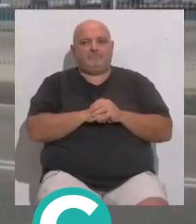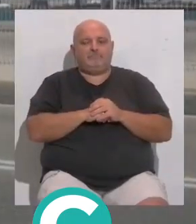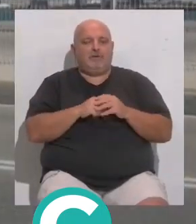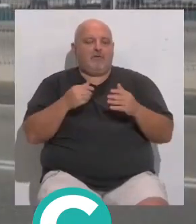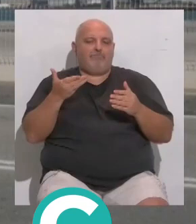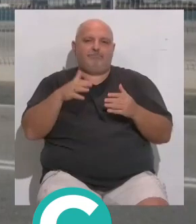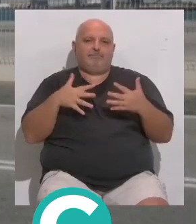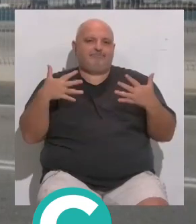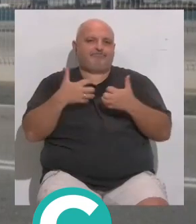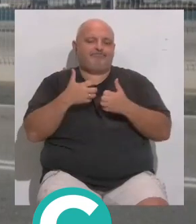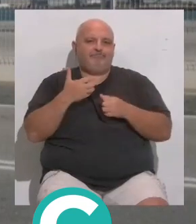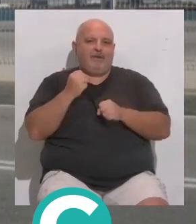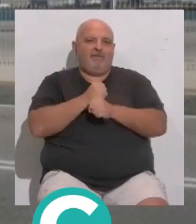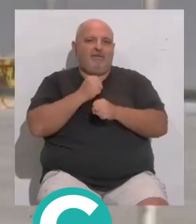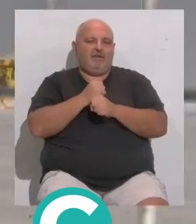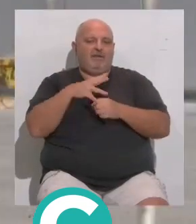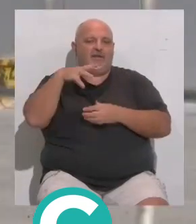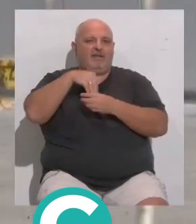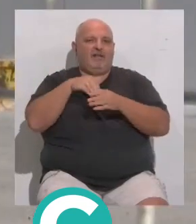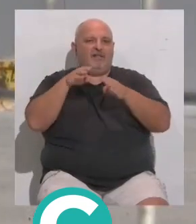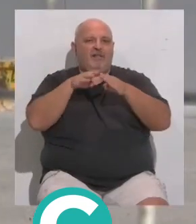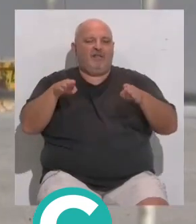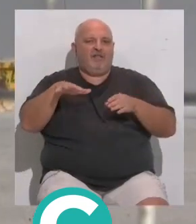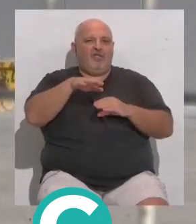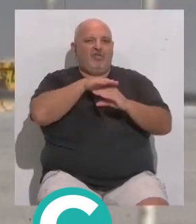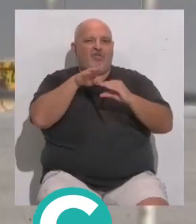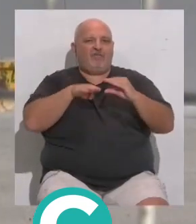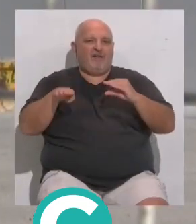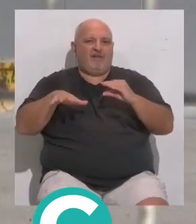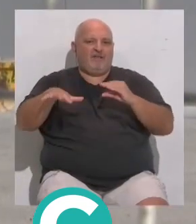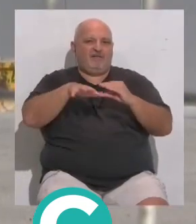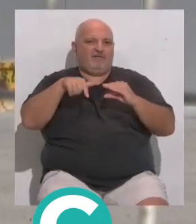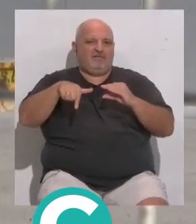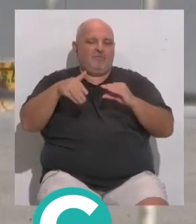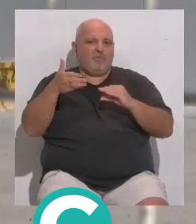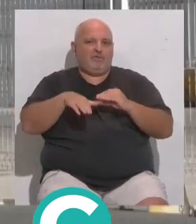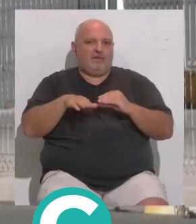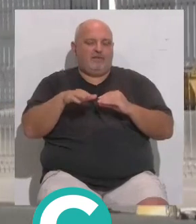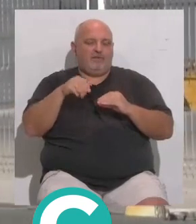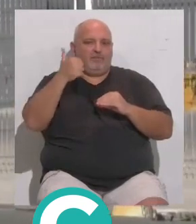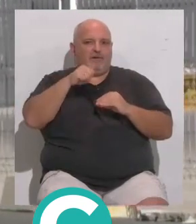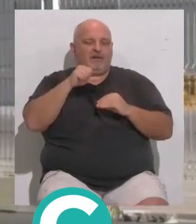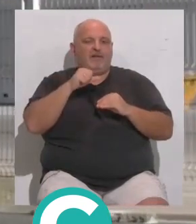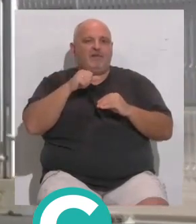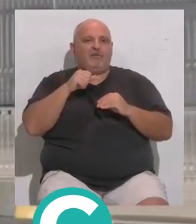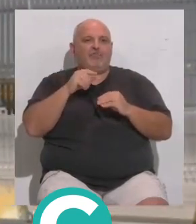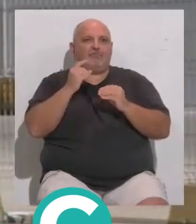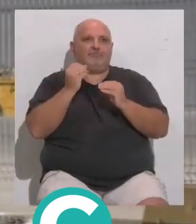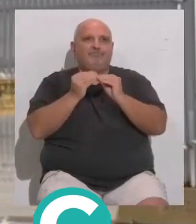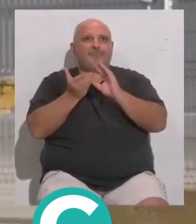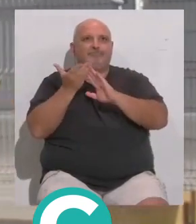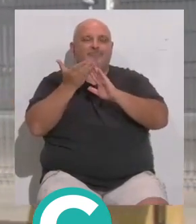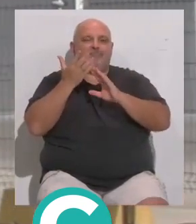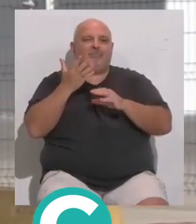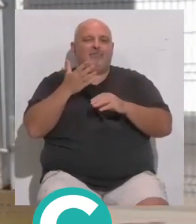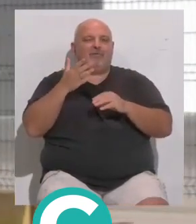Trágica muerte de un trabajador que se encontraba en el recinto de la Zona Franca, en terreno de la Autoridad Portuaria Bahía de Cádiz, en una nave situada en construcción en